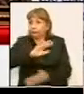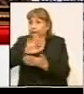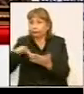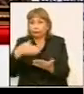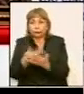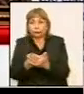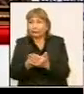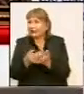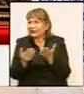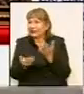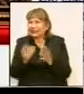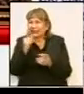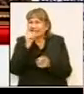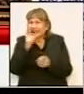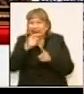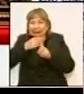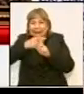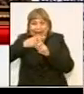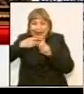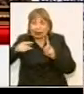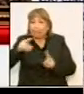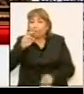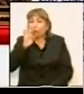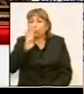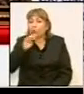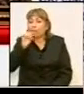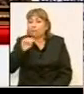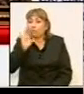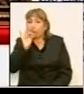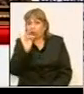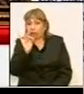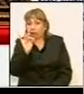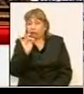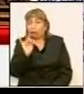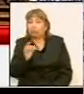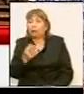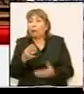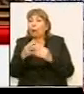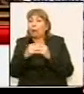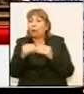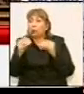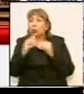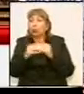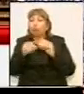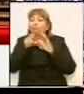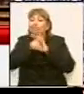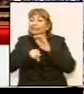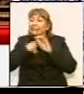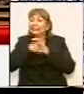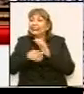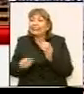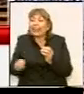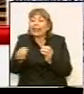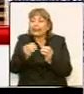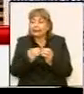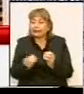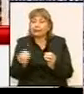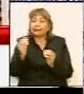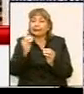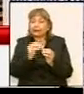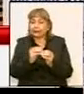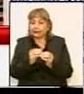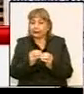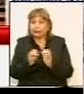estos, casi la mitad, 1.8, fue producción minera adicional. Producción minera